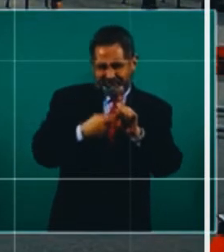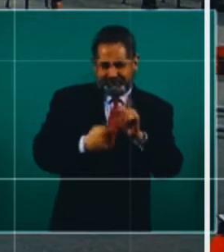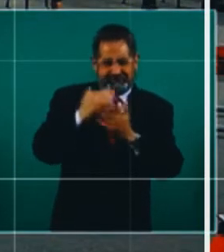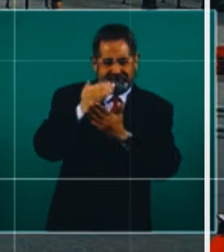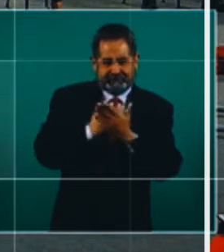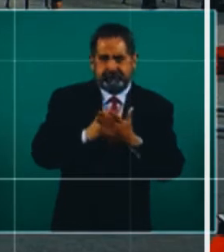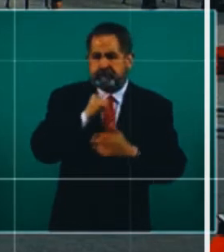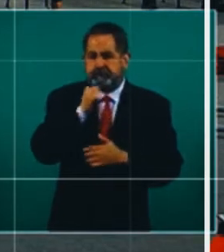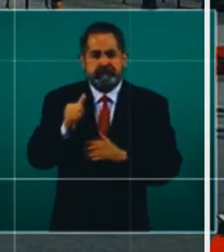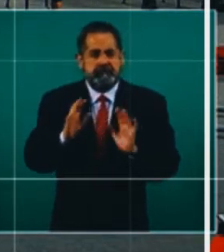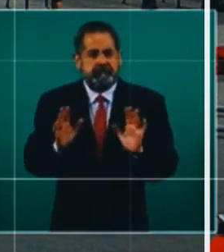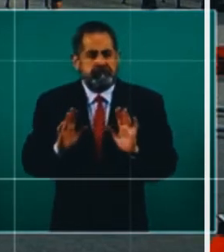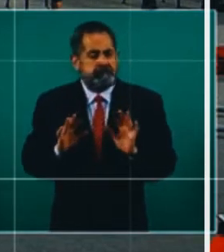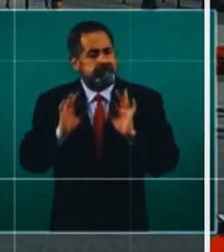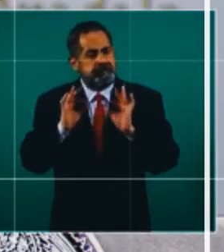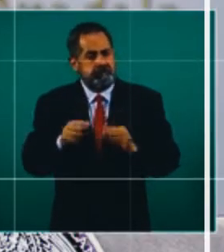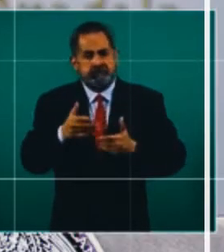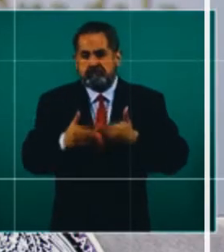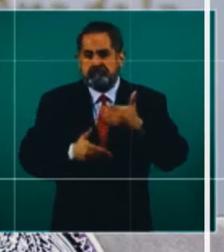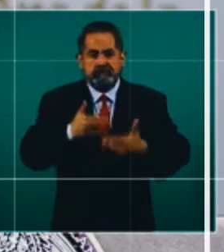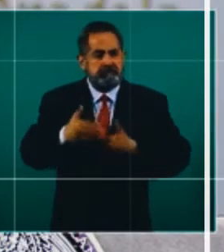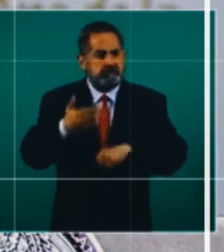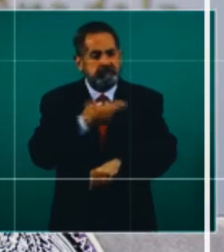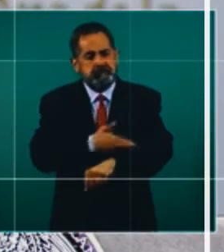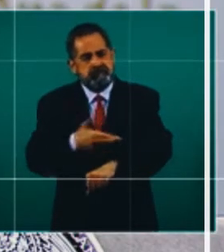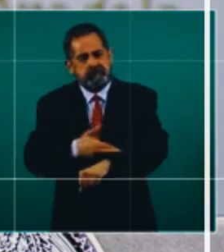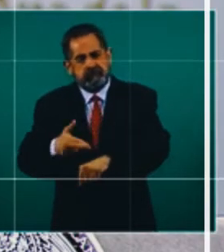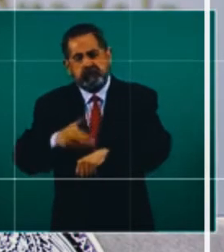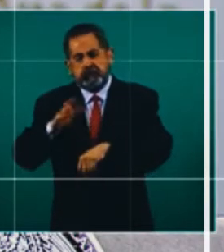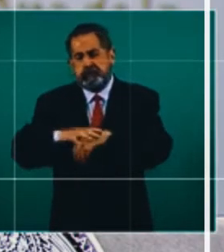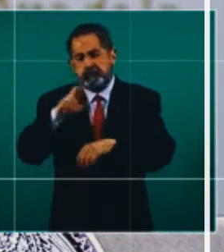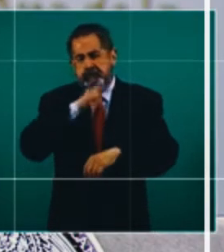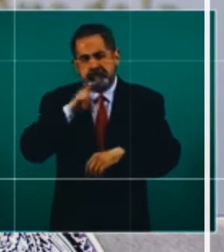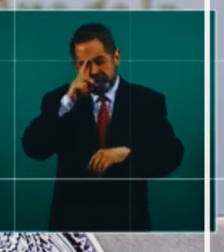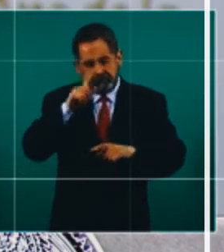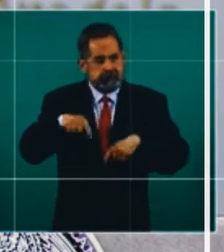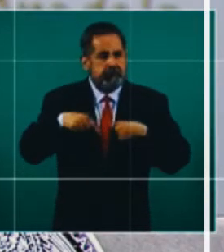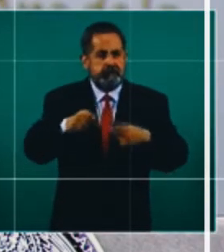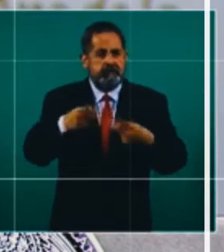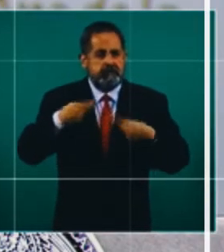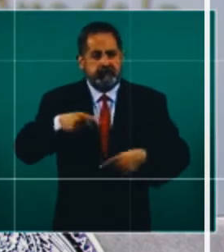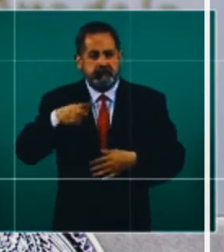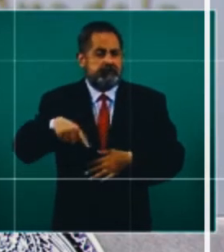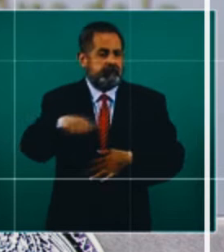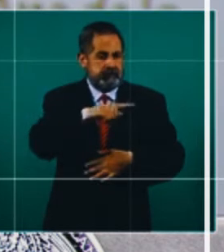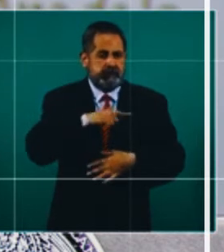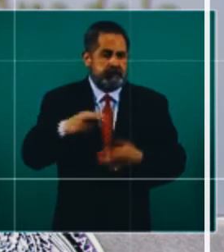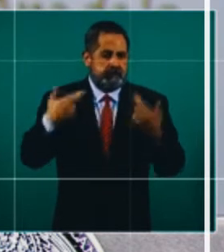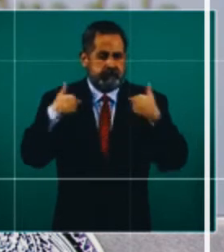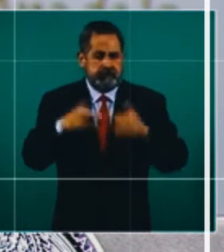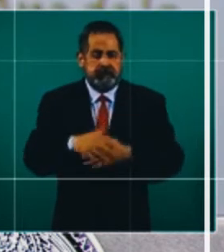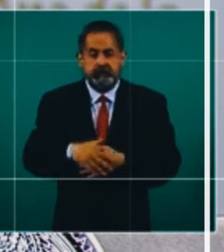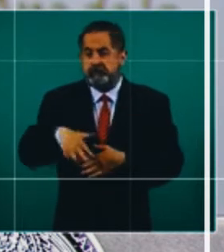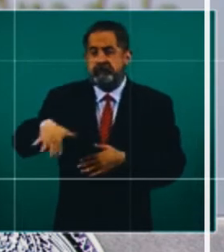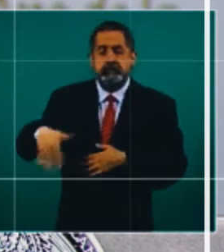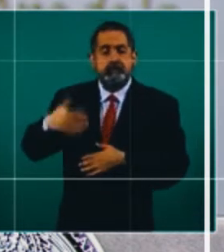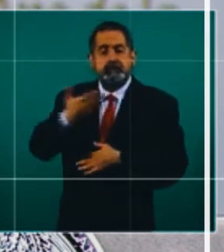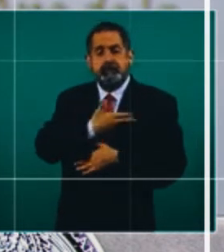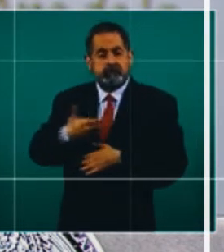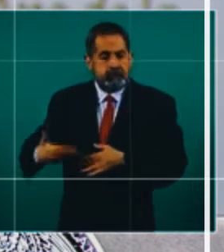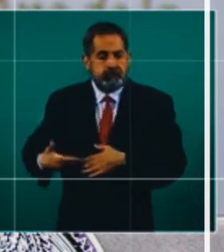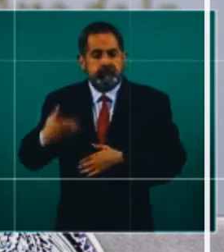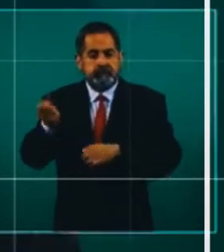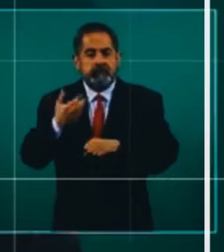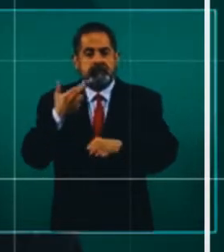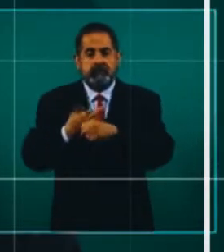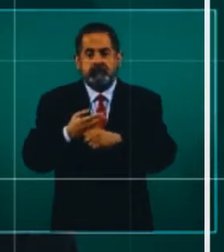un avance muy rápido del operativo de vacunación en el personal educativo. Ya señalaba el presidente y el secretario Alcocer que